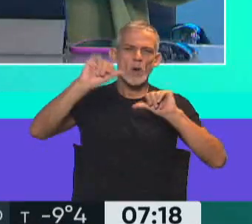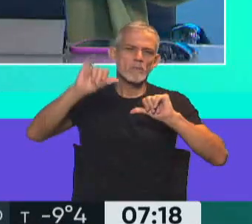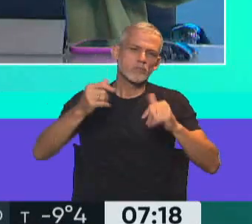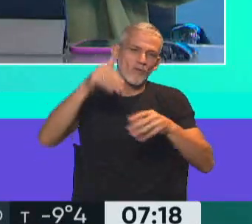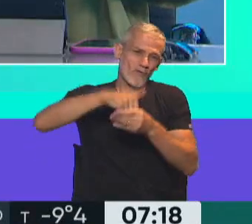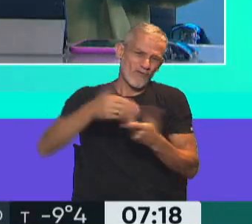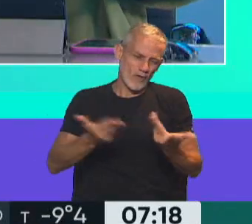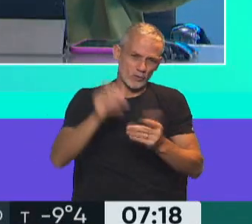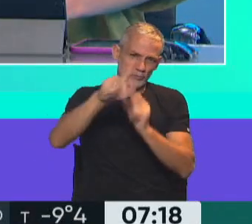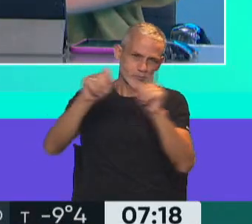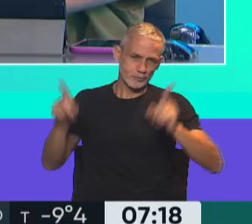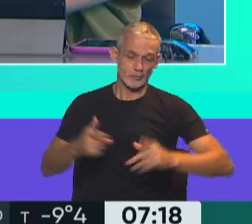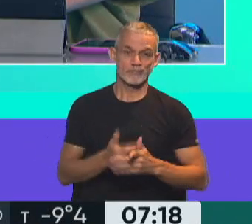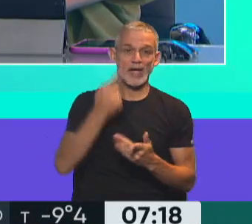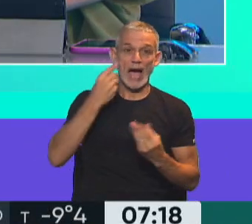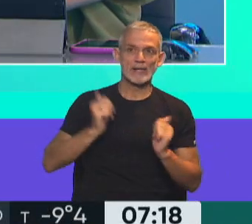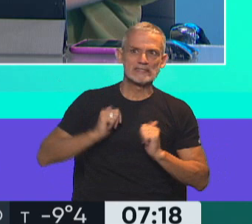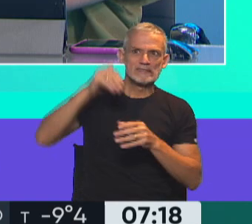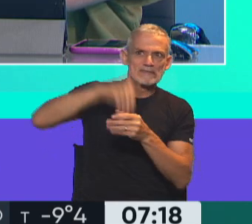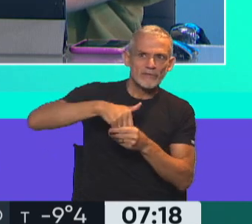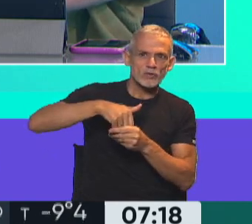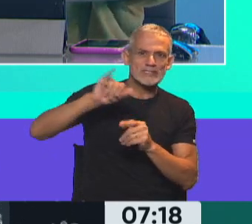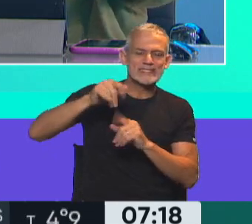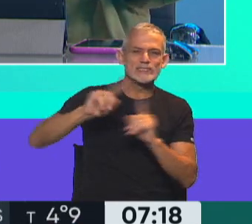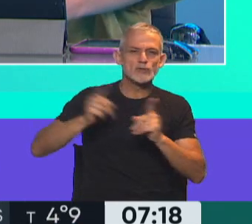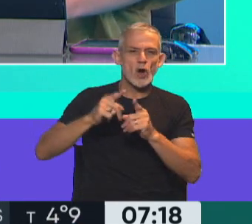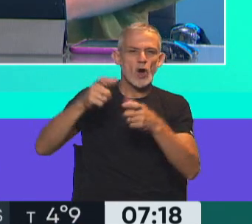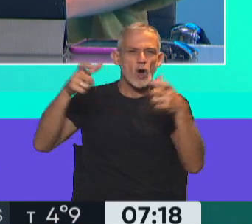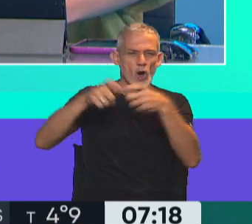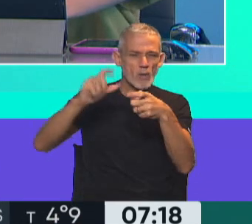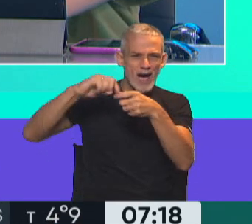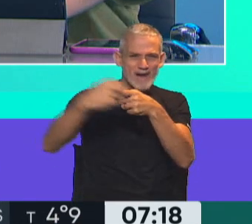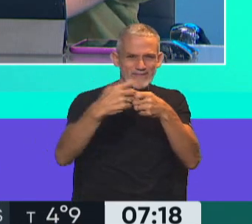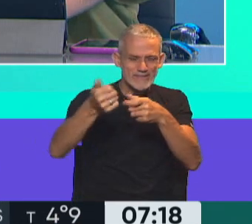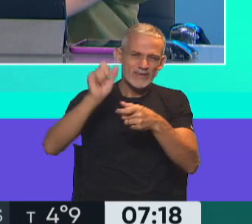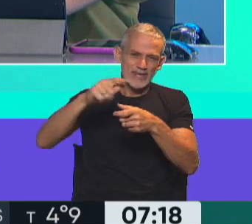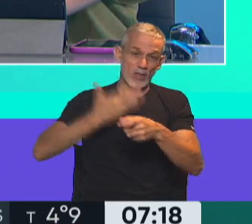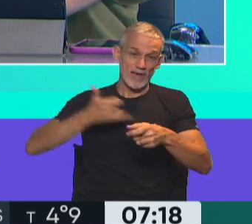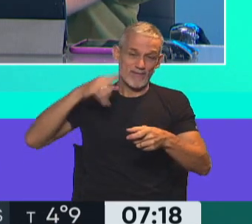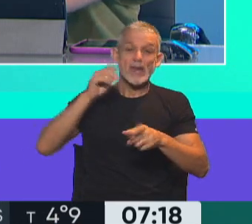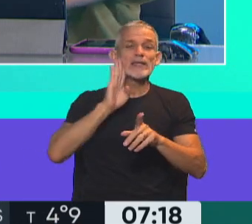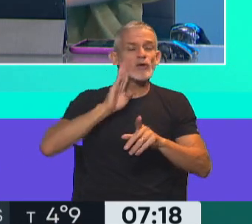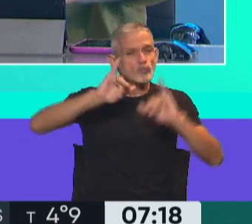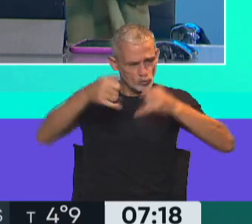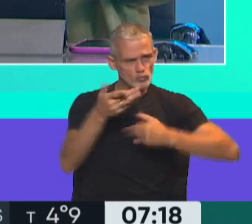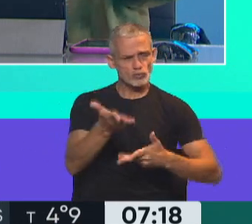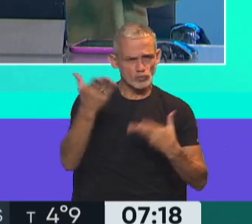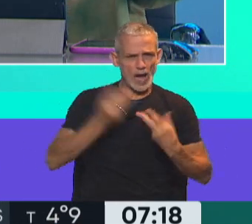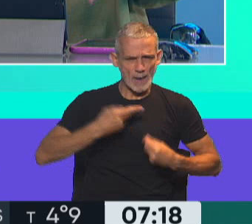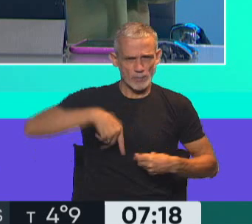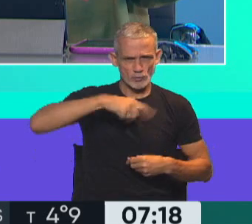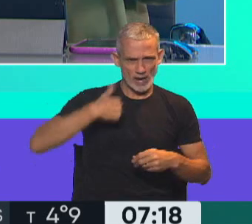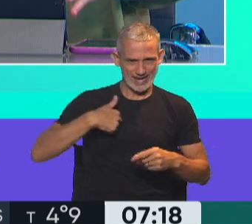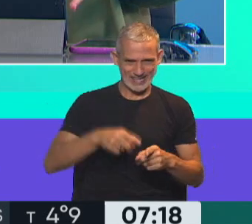lo que tenemos que esperar es que ese voto sea favorable porque a Estados Unidos va a acompañar a Argentina en este acuerdo y Estados Unidos